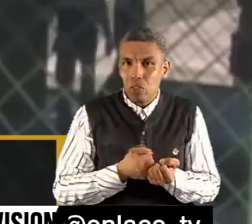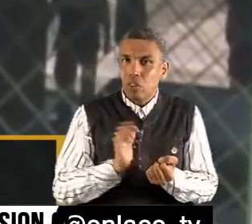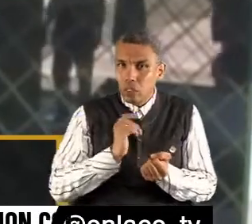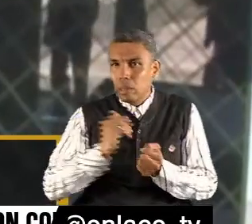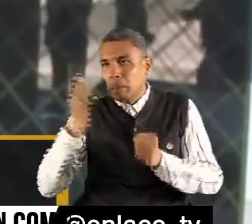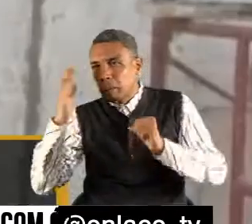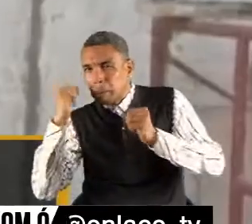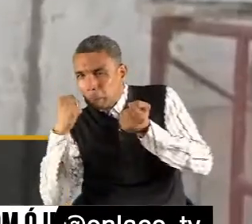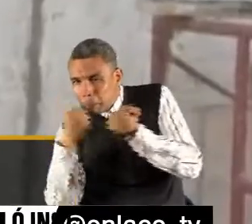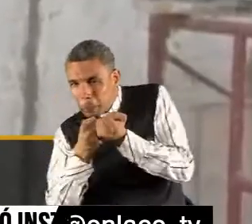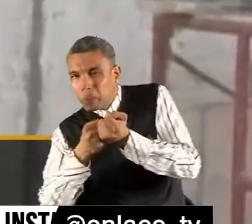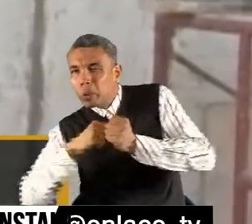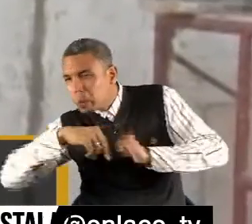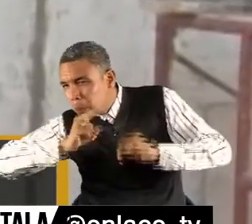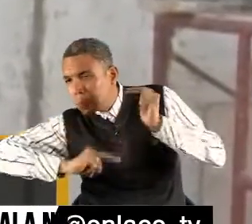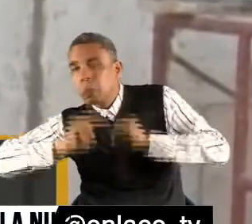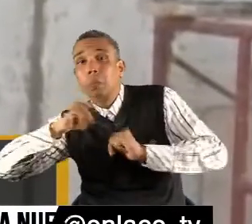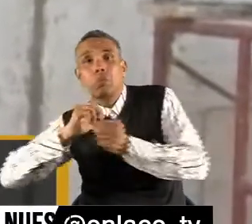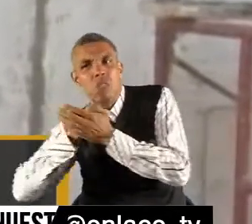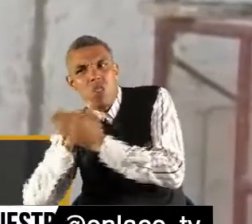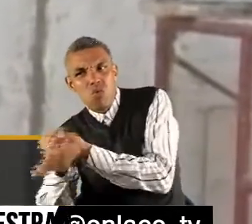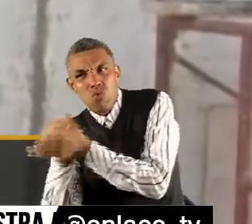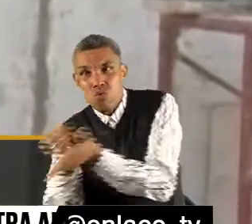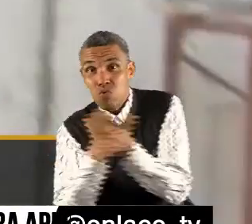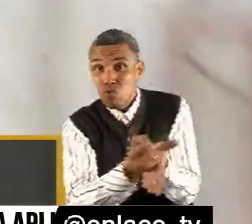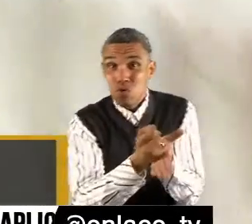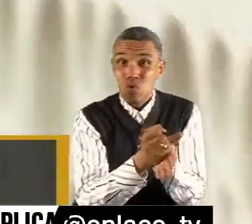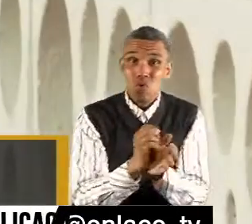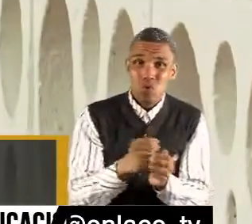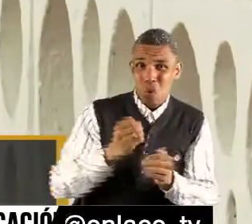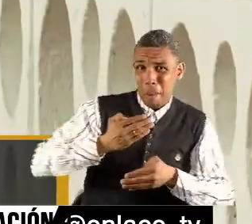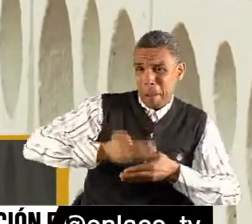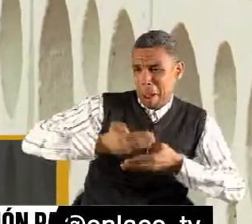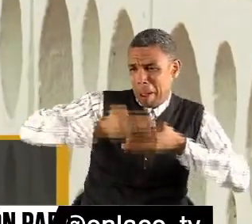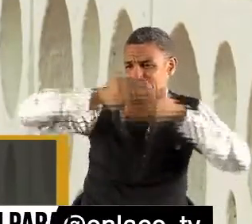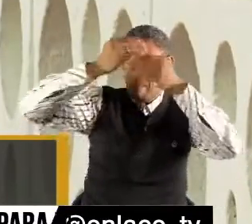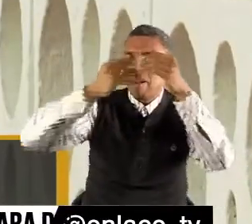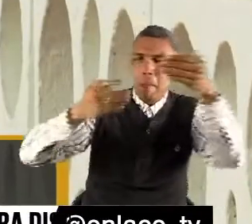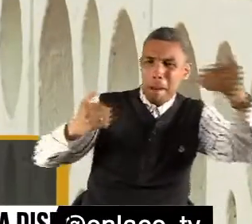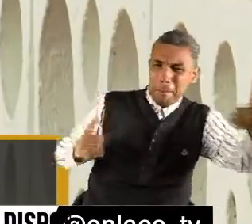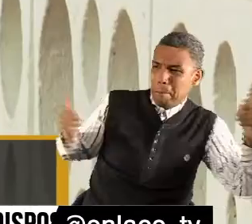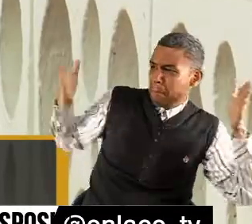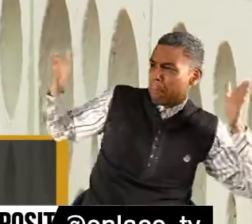era un peladero la escuela para más de 100 niños. Que pusimos 5 avisos